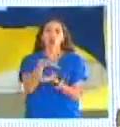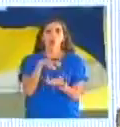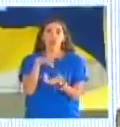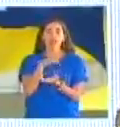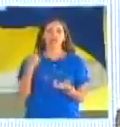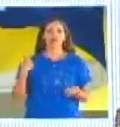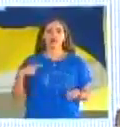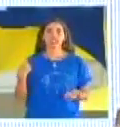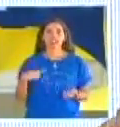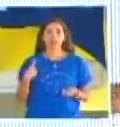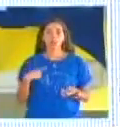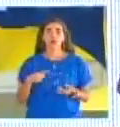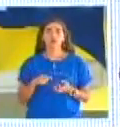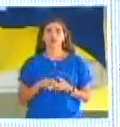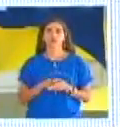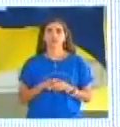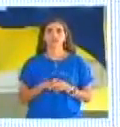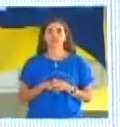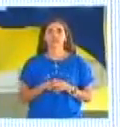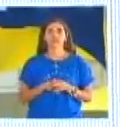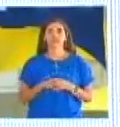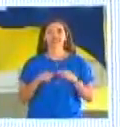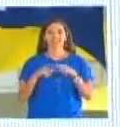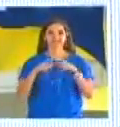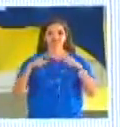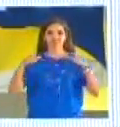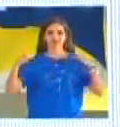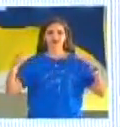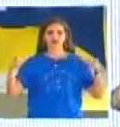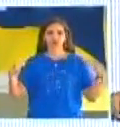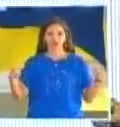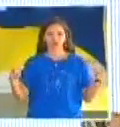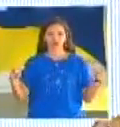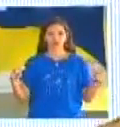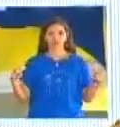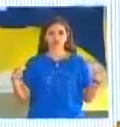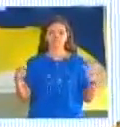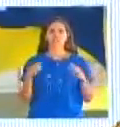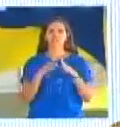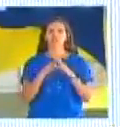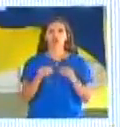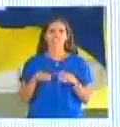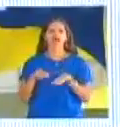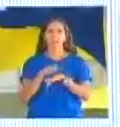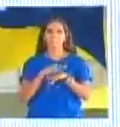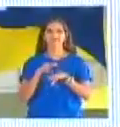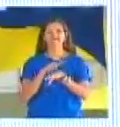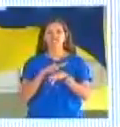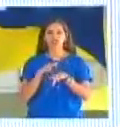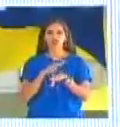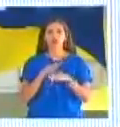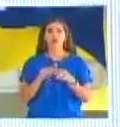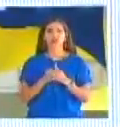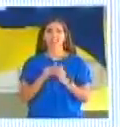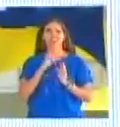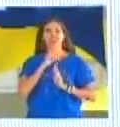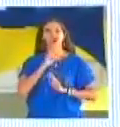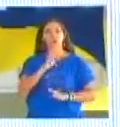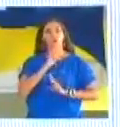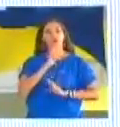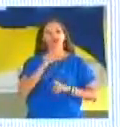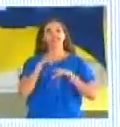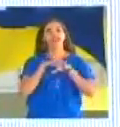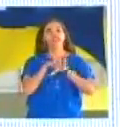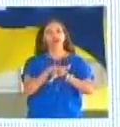tenemos y la expansión de todas las misiones, grandes misiones y respuestas de